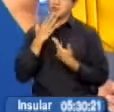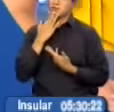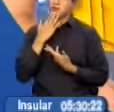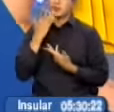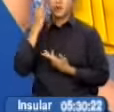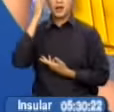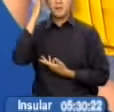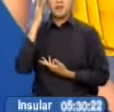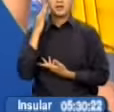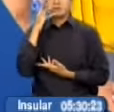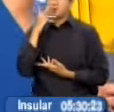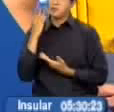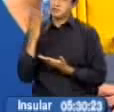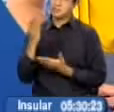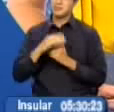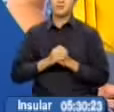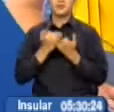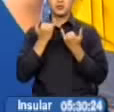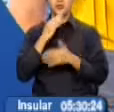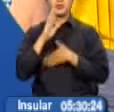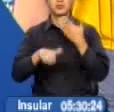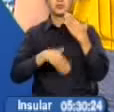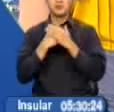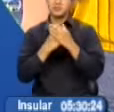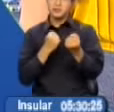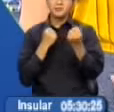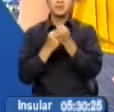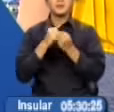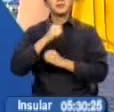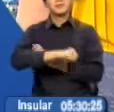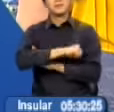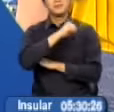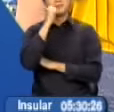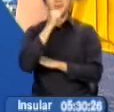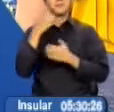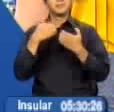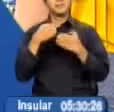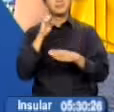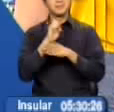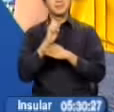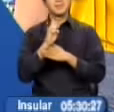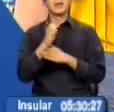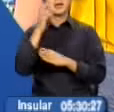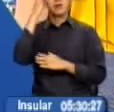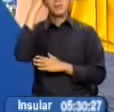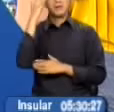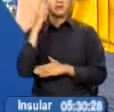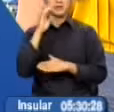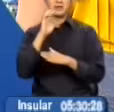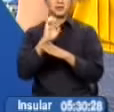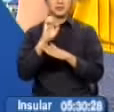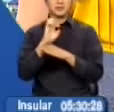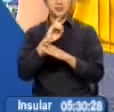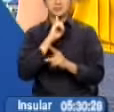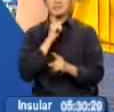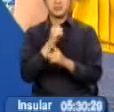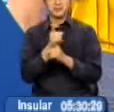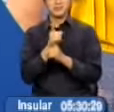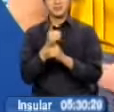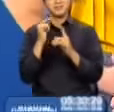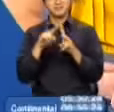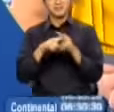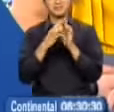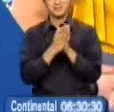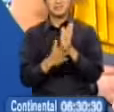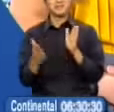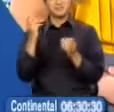van debo confesarte hoy estamos todos hinchando por ese triunfo de la selección el amarillo de ecuador por supuesto no arrancamos inmediato